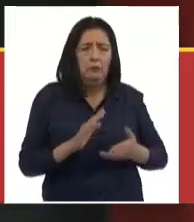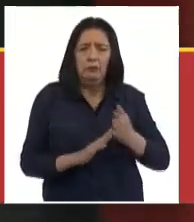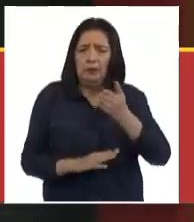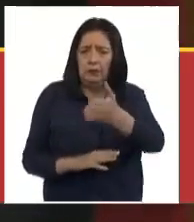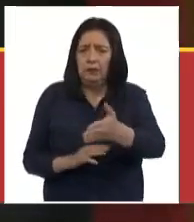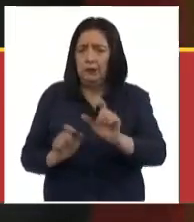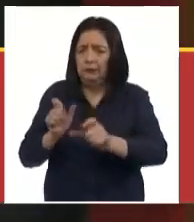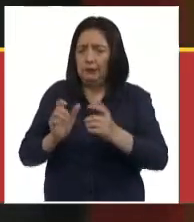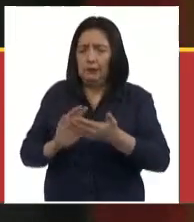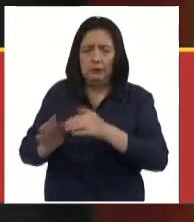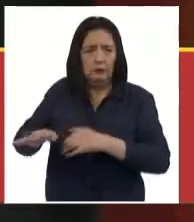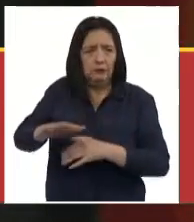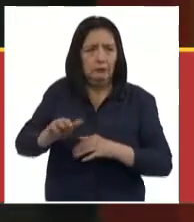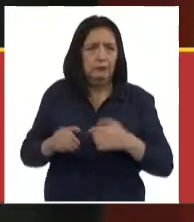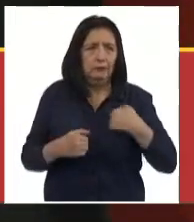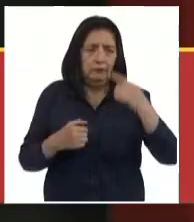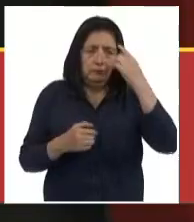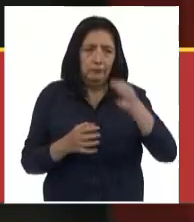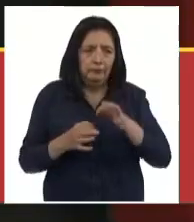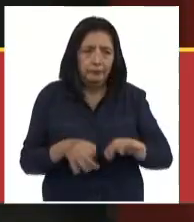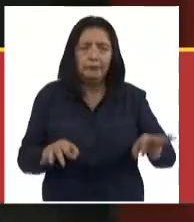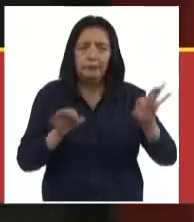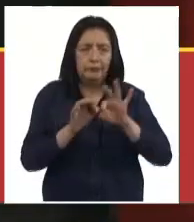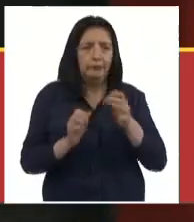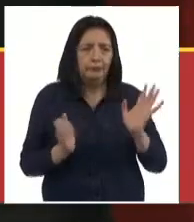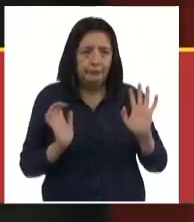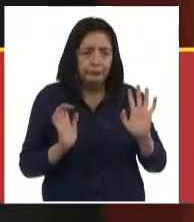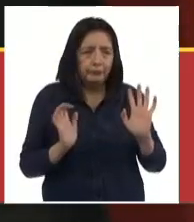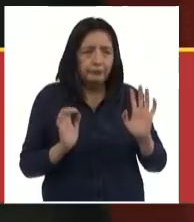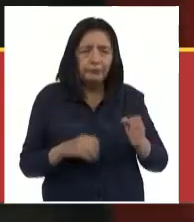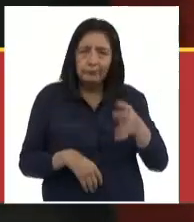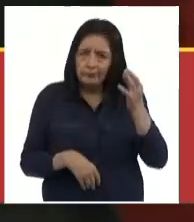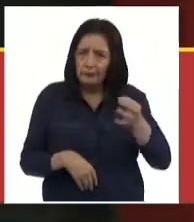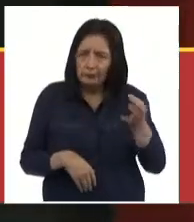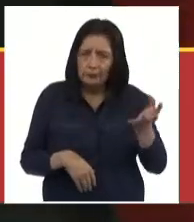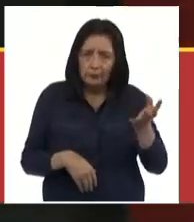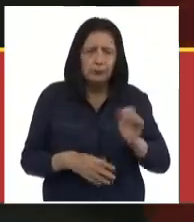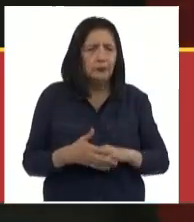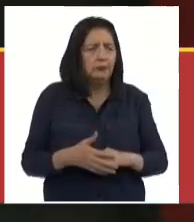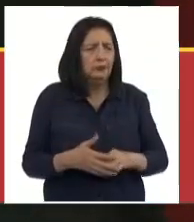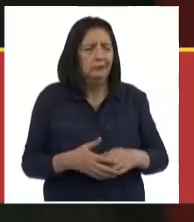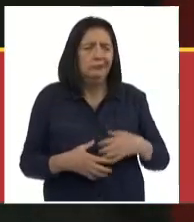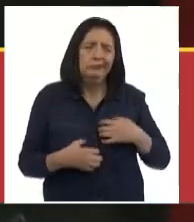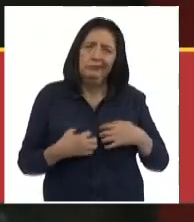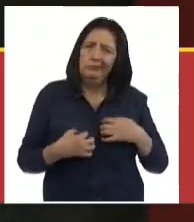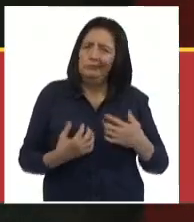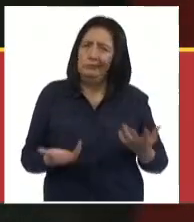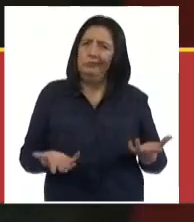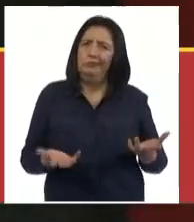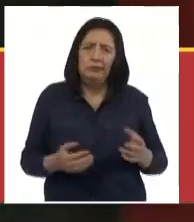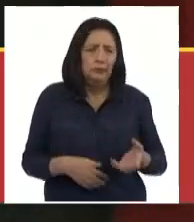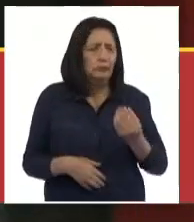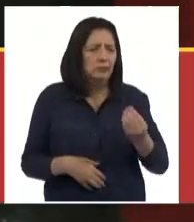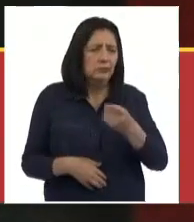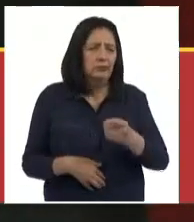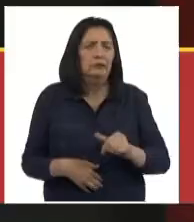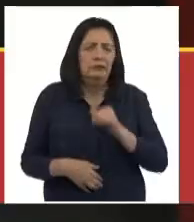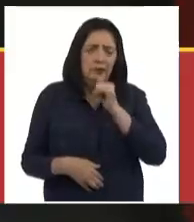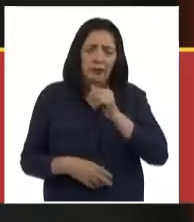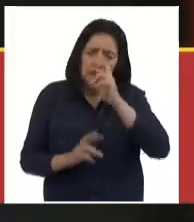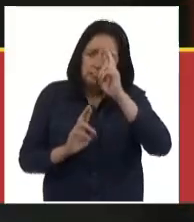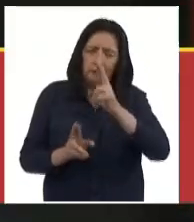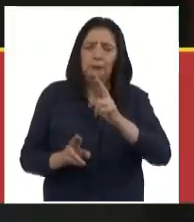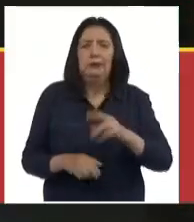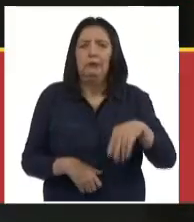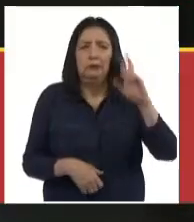vayan al pueblo. Y creo importante que esto, ¿verdad?, que nos incomoda. Porque eso es faltar el respeto a